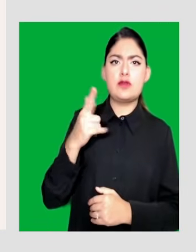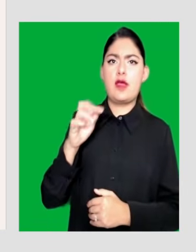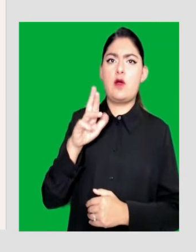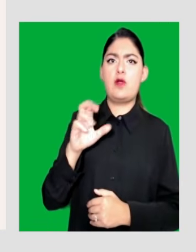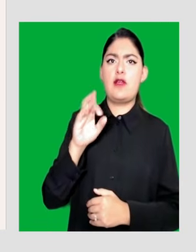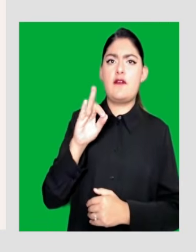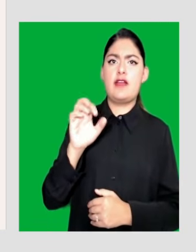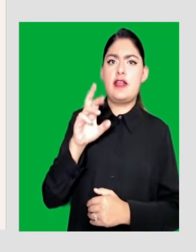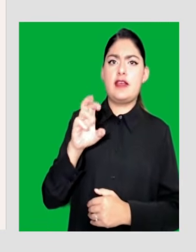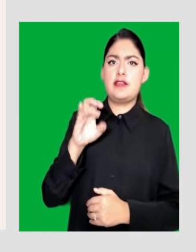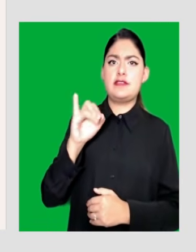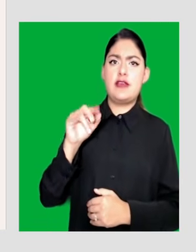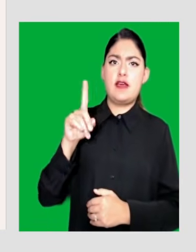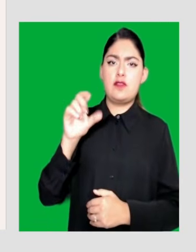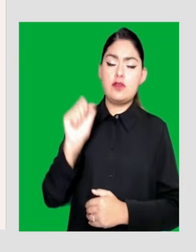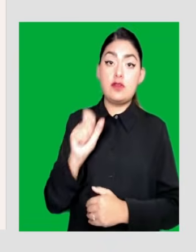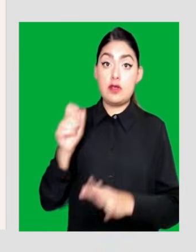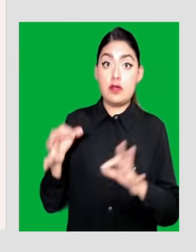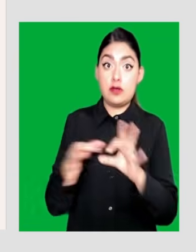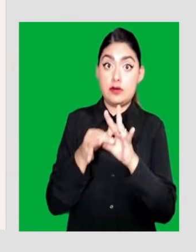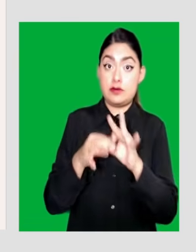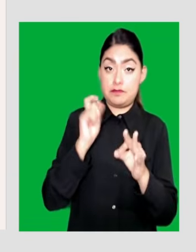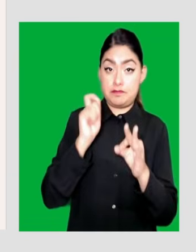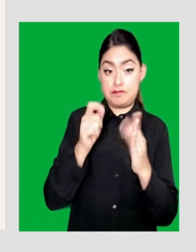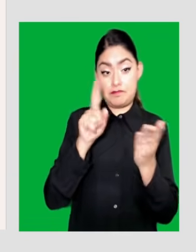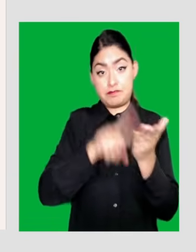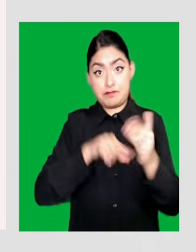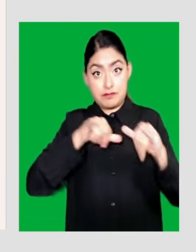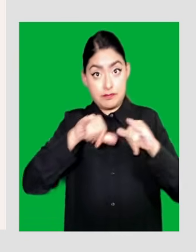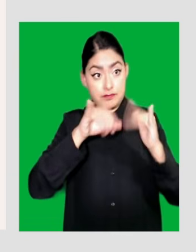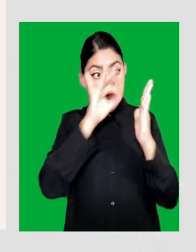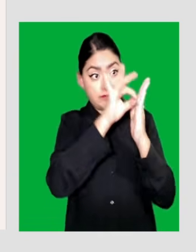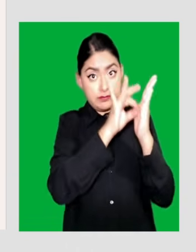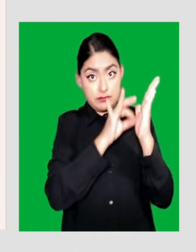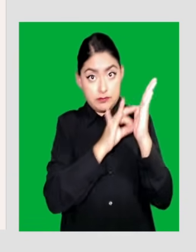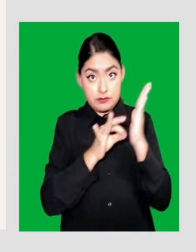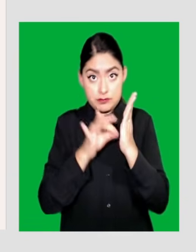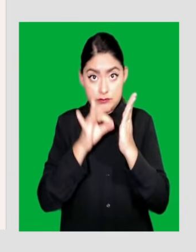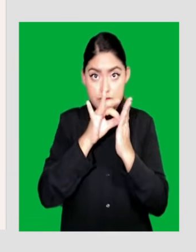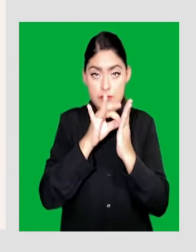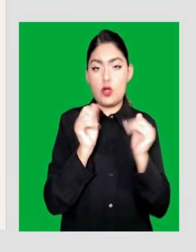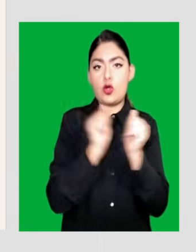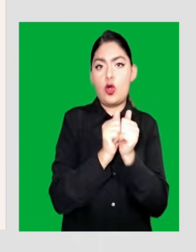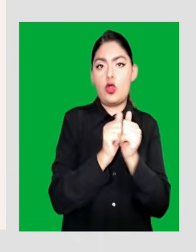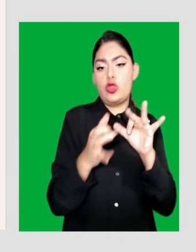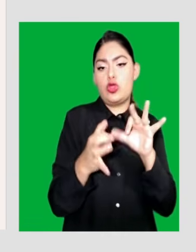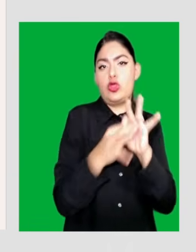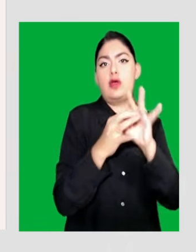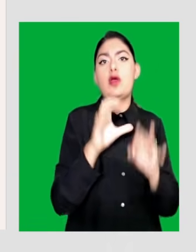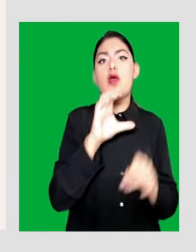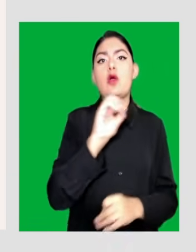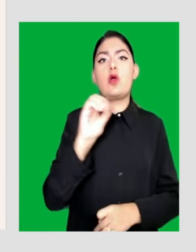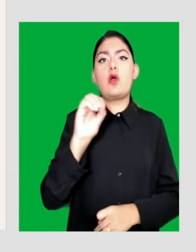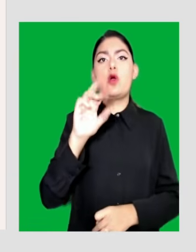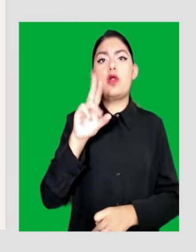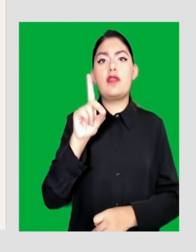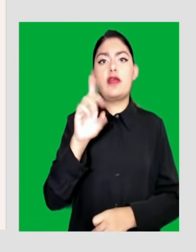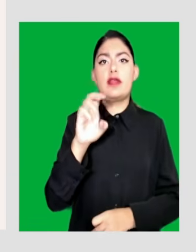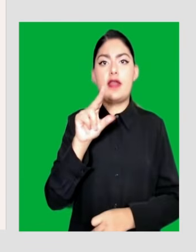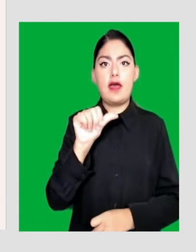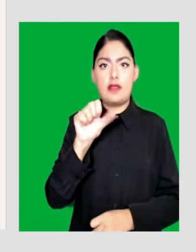Vamos a hablar sobre una característica clave de los SIG. ¿Cómo es que trabajan con datos georreferenciados? Un